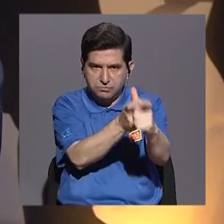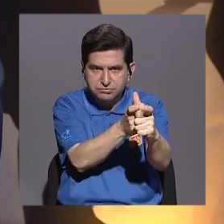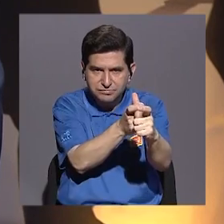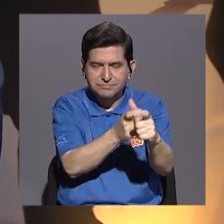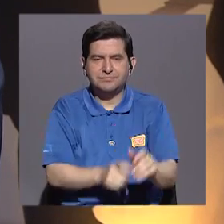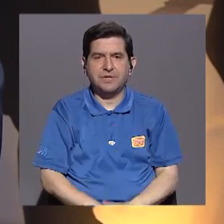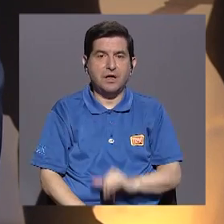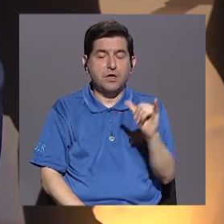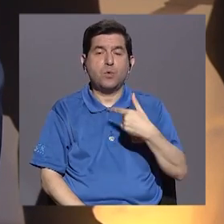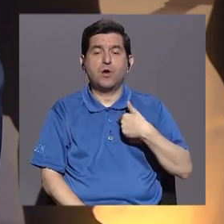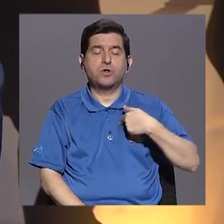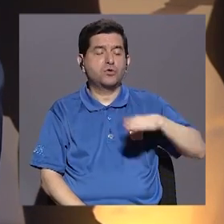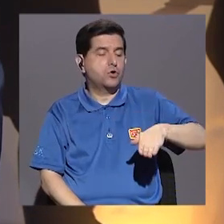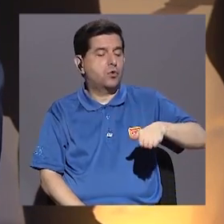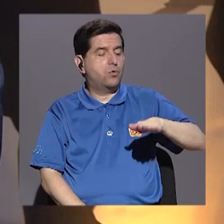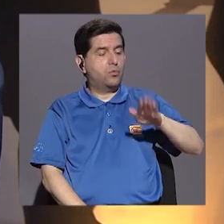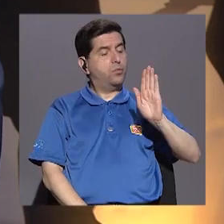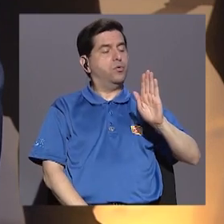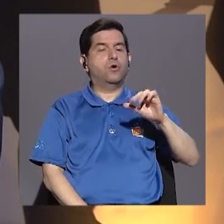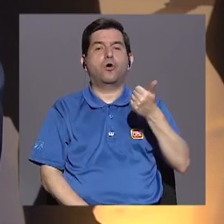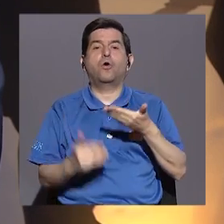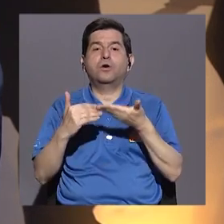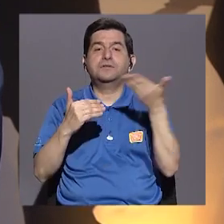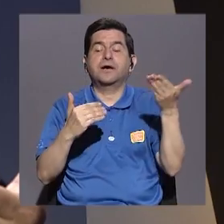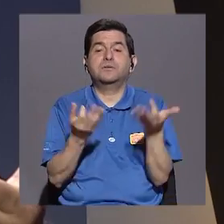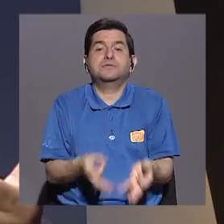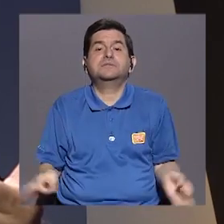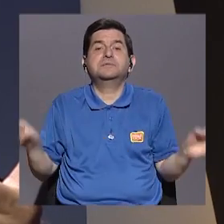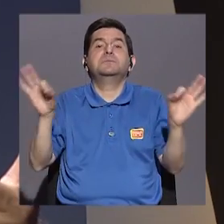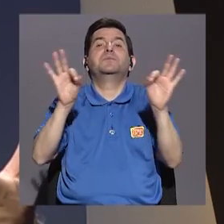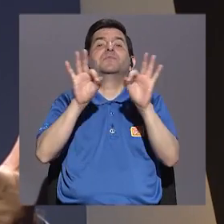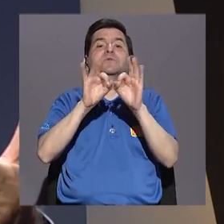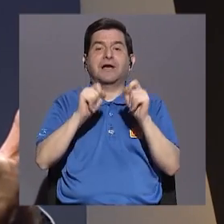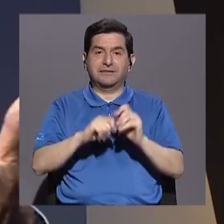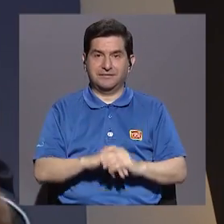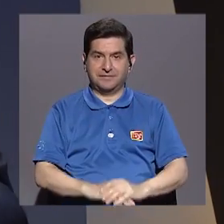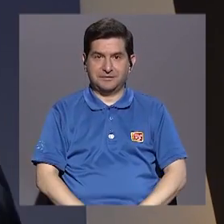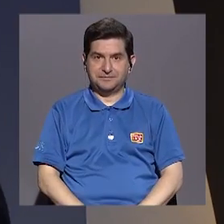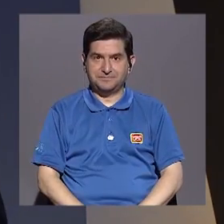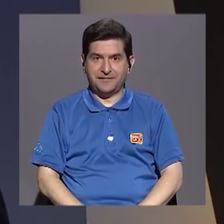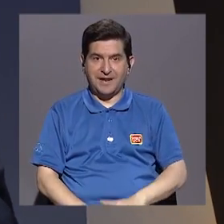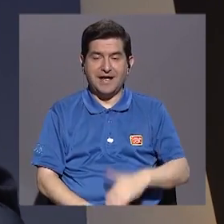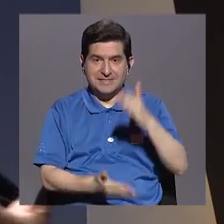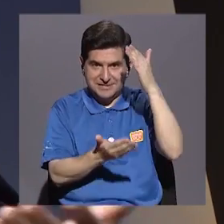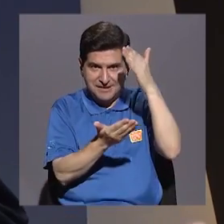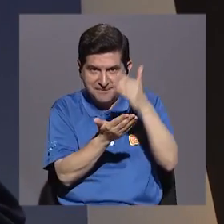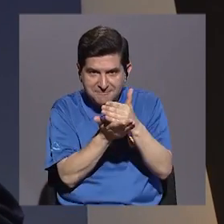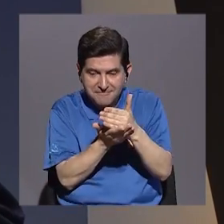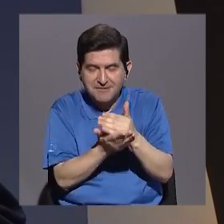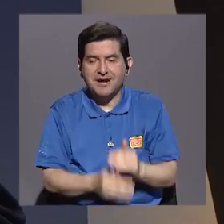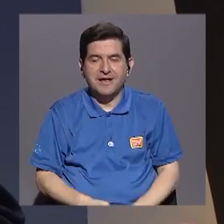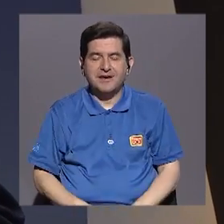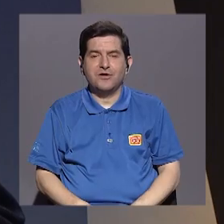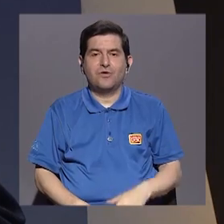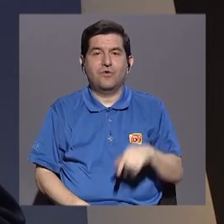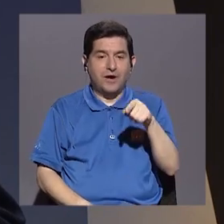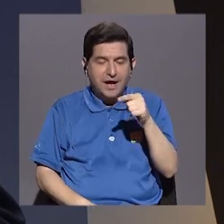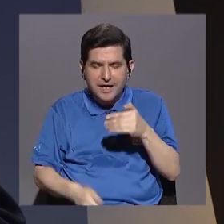también cuando suelto el pedal hay otra cosa importante en este caso que es el freno regenerativo